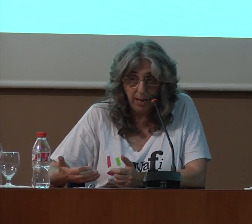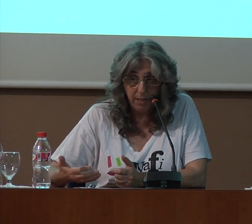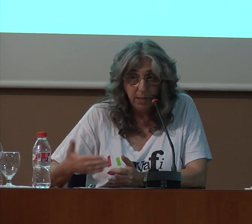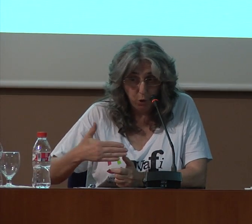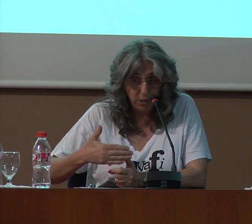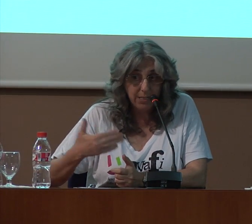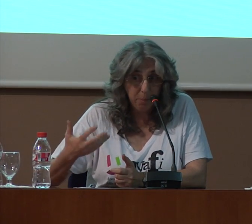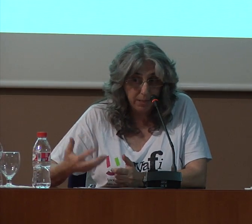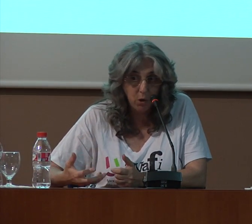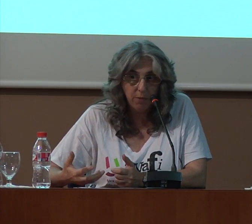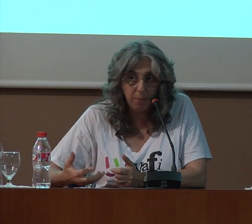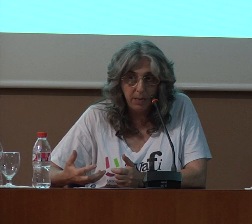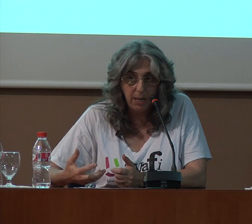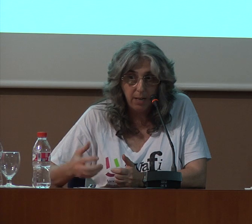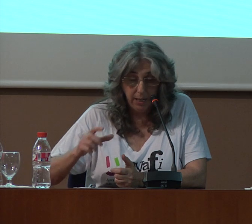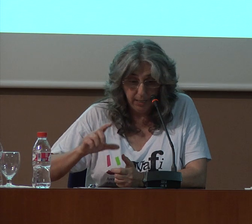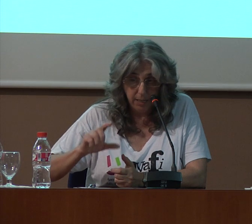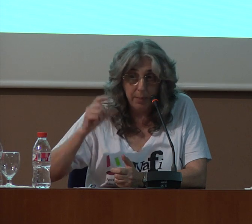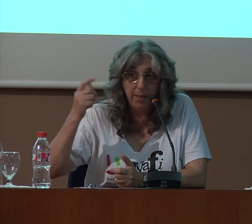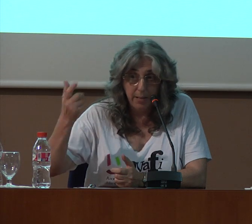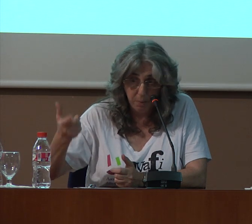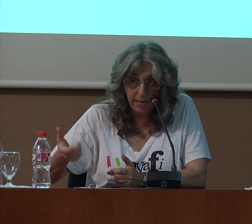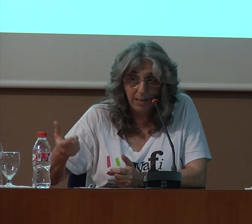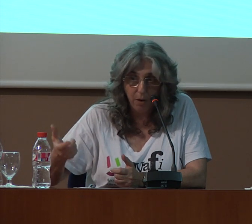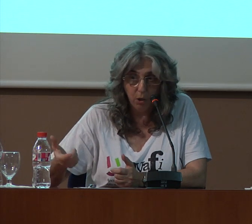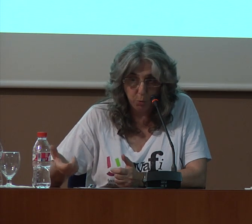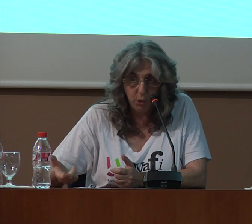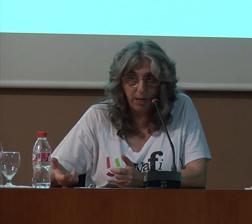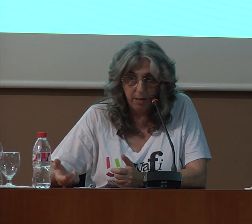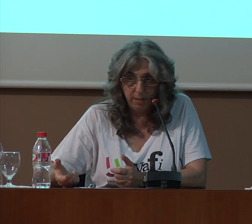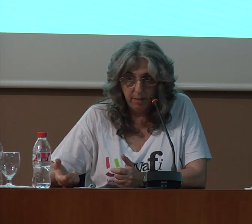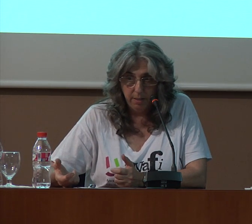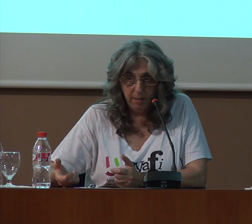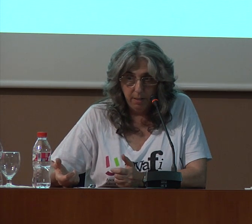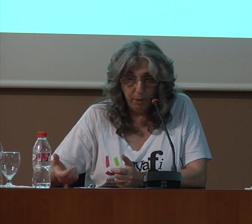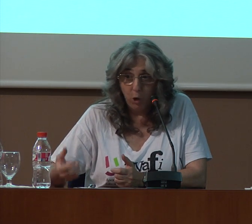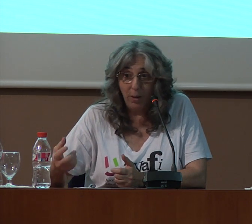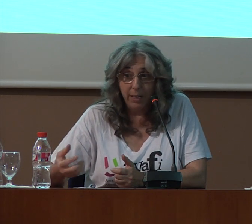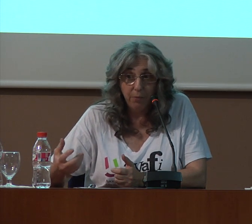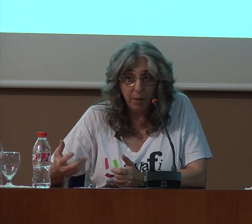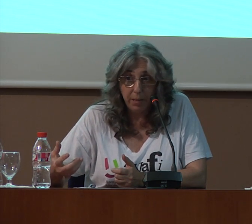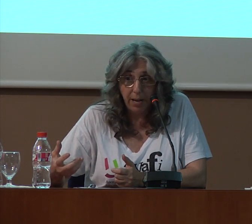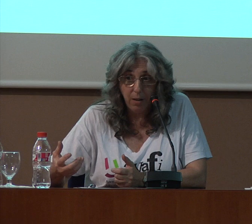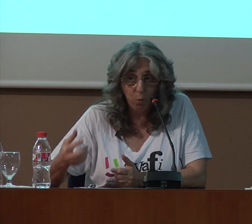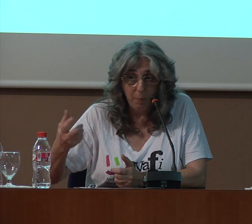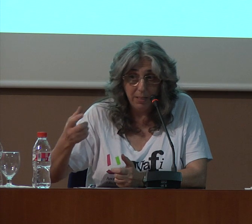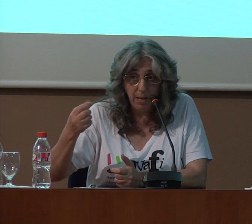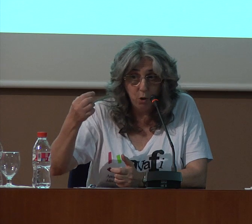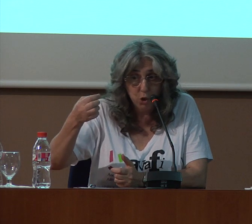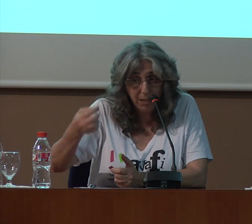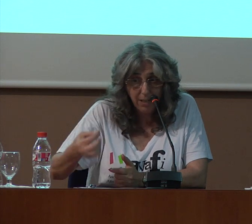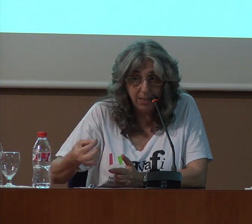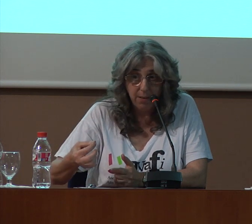situación real. Entonces ya es el médico de familia el que debe de derivar a quien corresponda. Pero en cualquier enfermedad, una